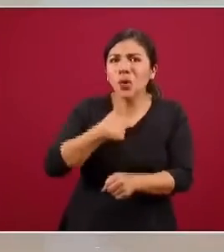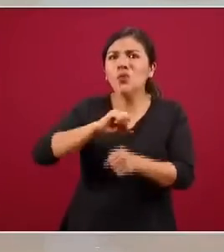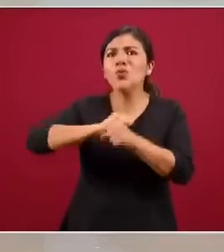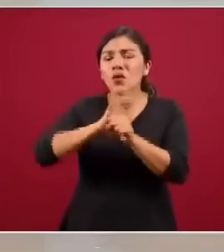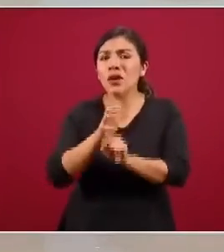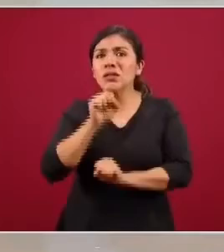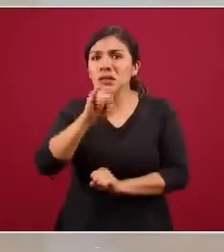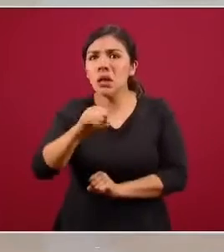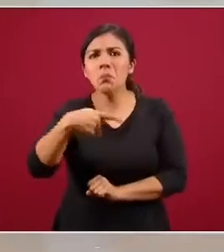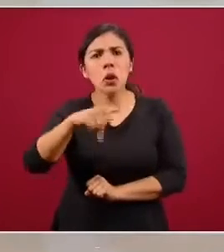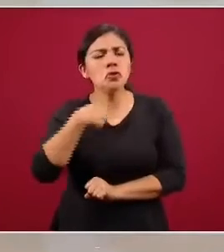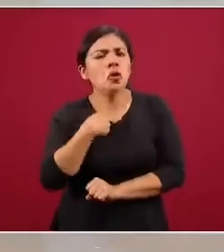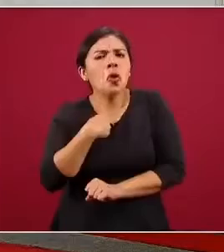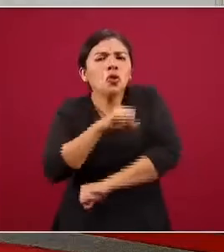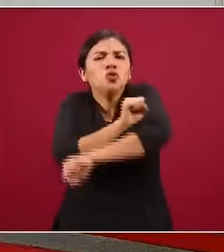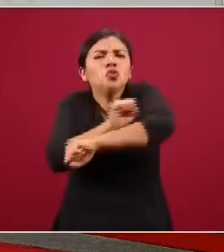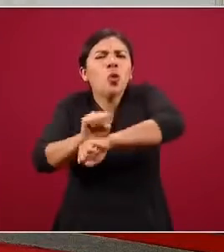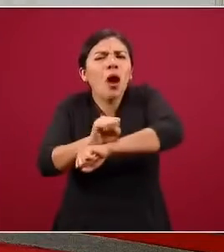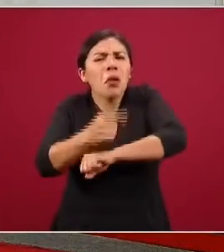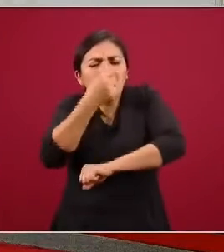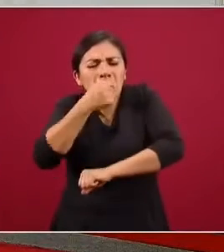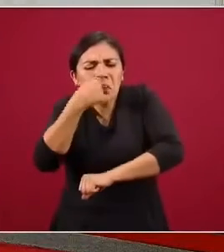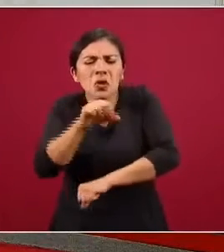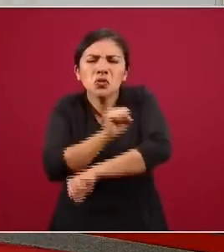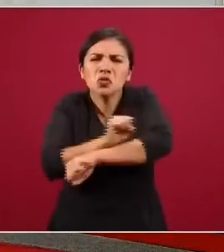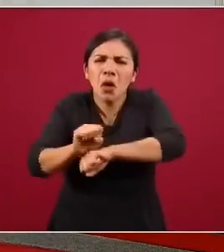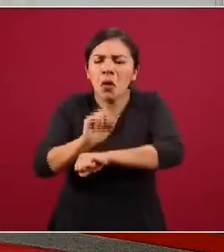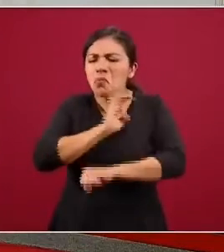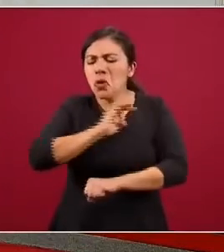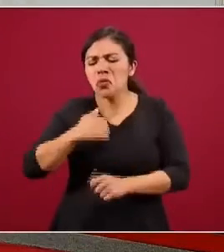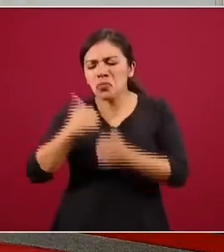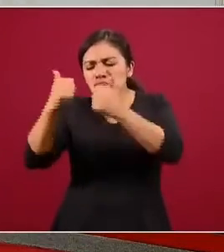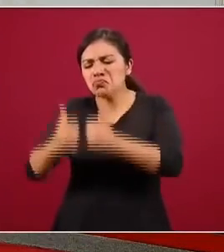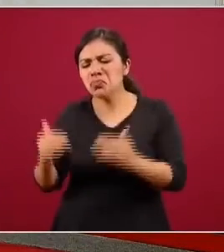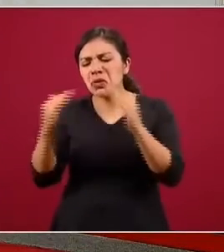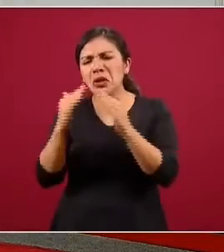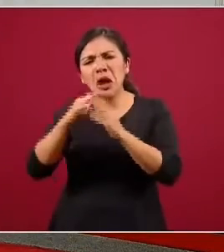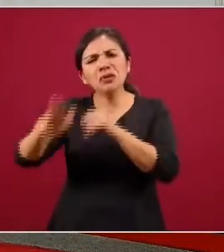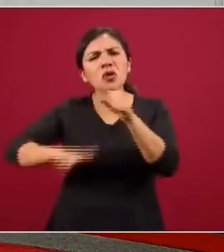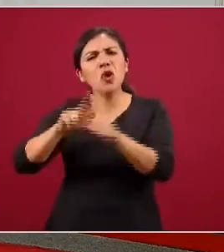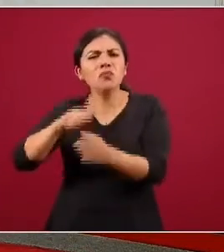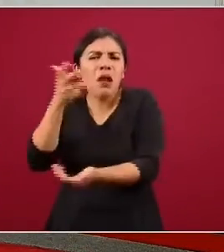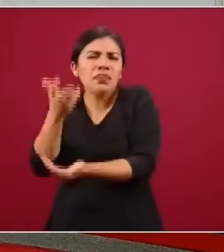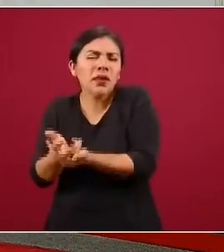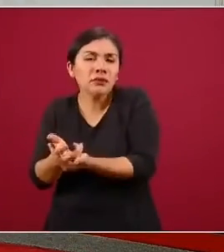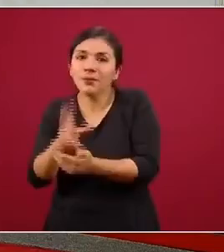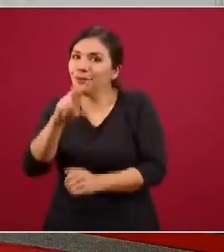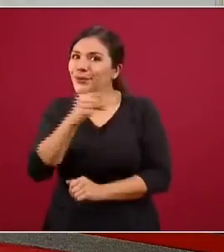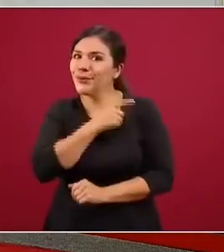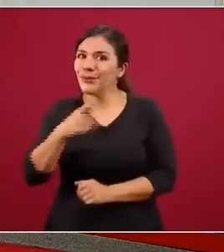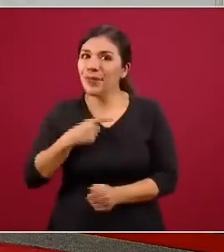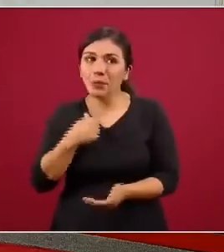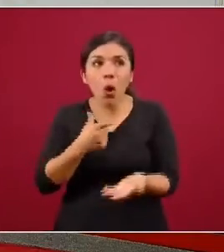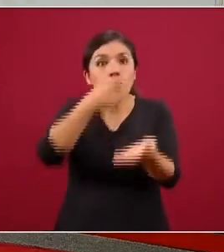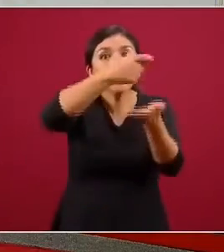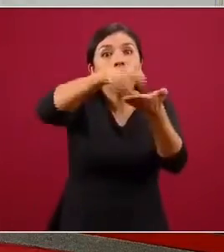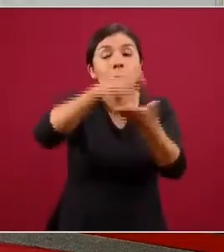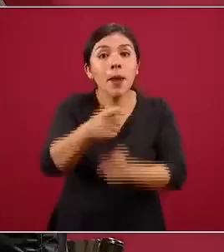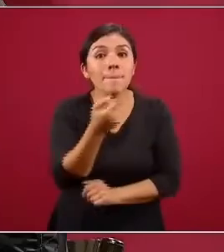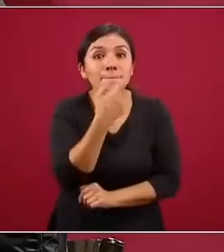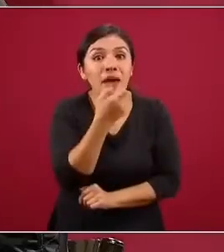COVID, pero soy un caso leve que puedo seguir mi evolución en el domicilio, no debo de ir a adquirir